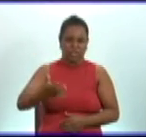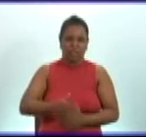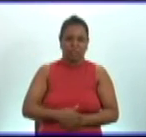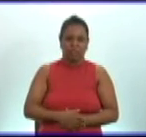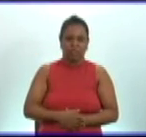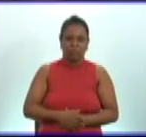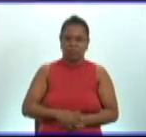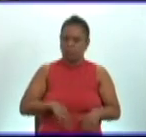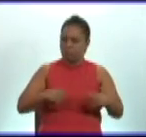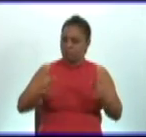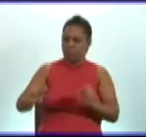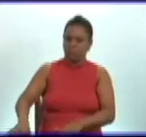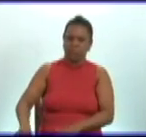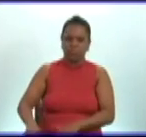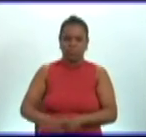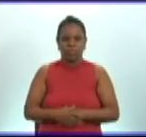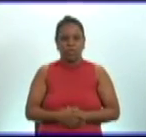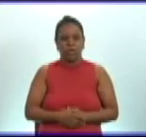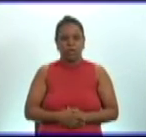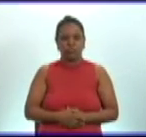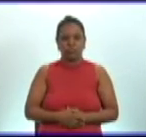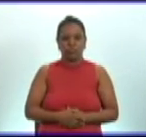Renuncio.